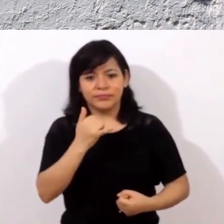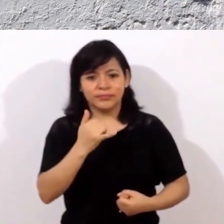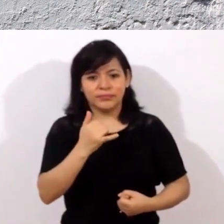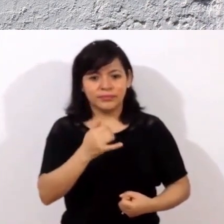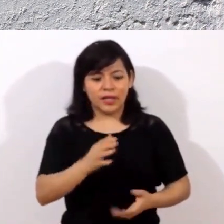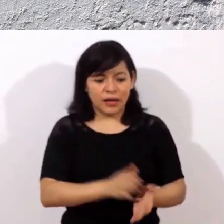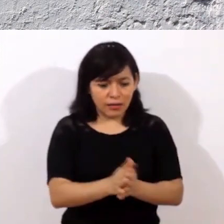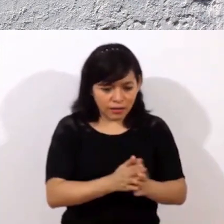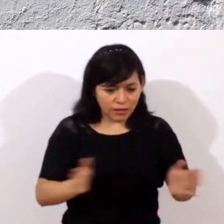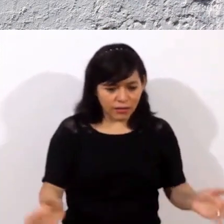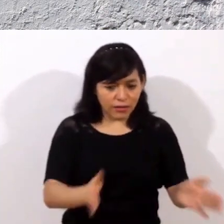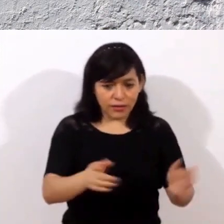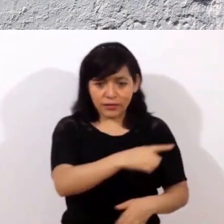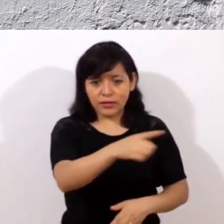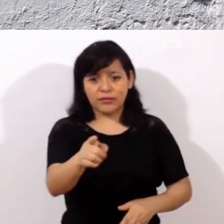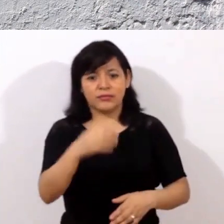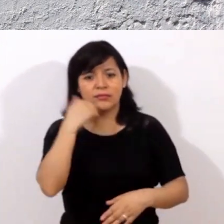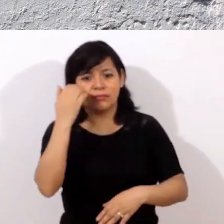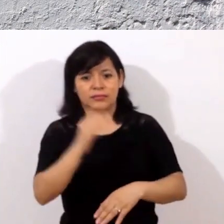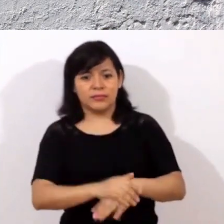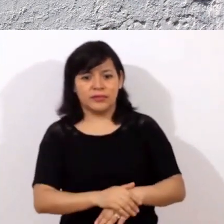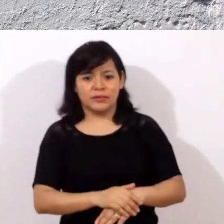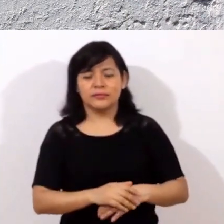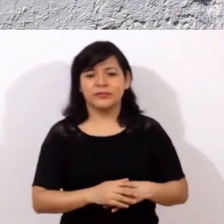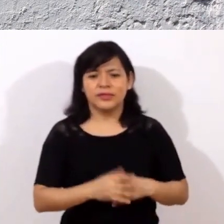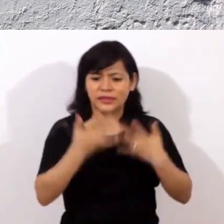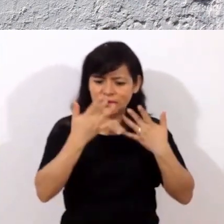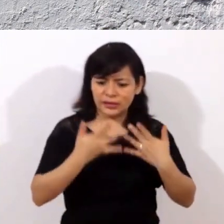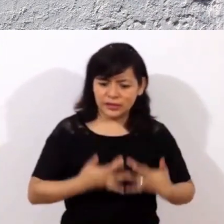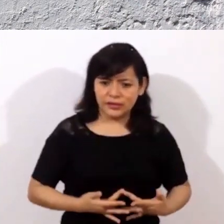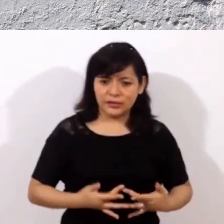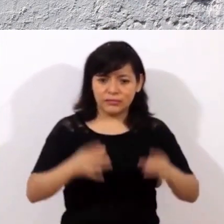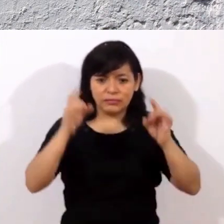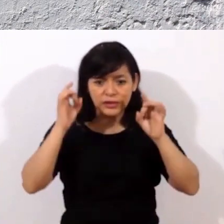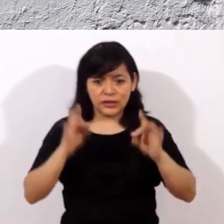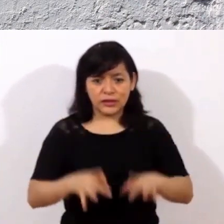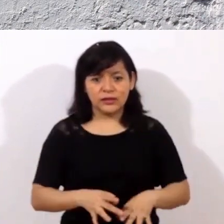amigo, a veces es eso. Triste y lamentablemente,